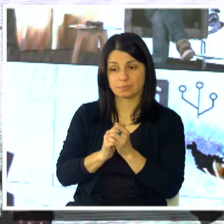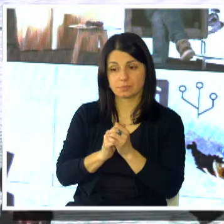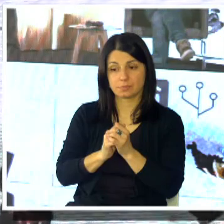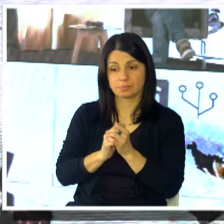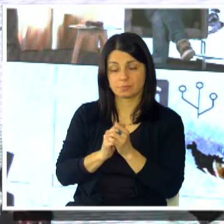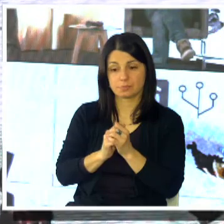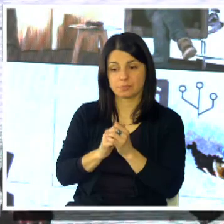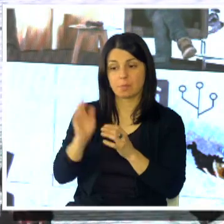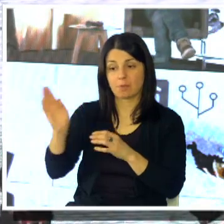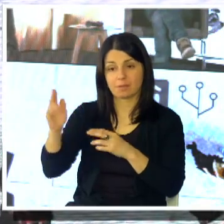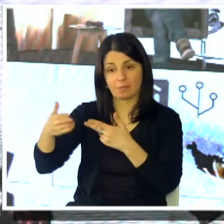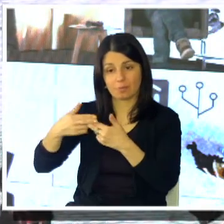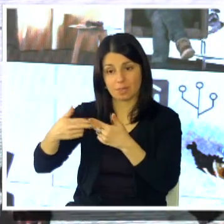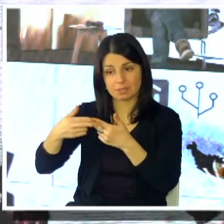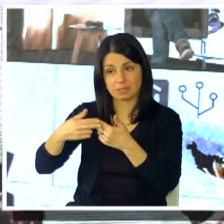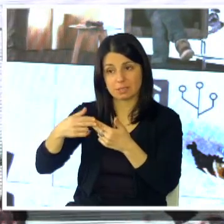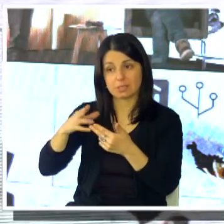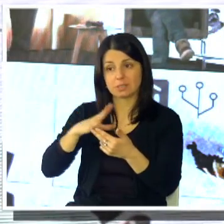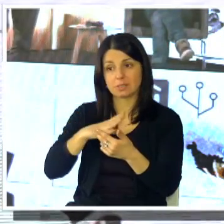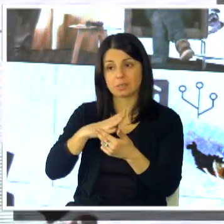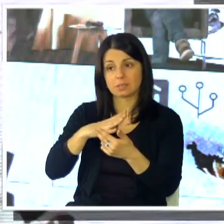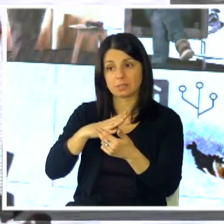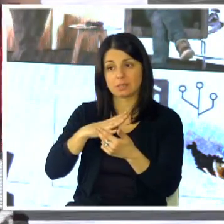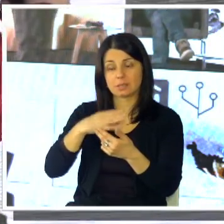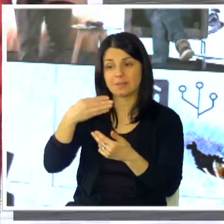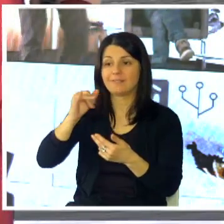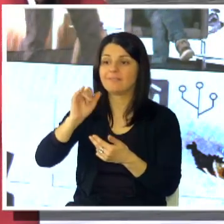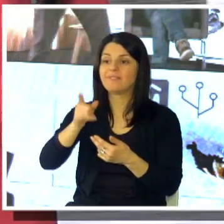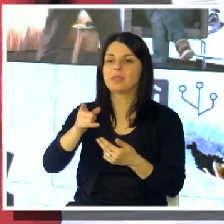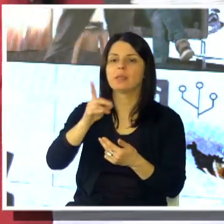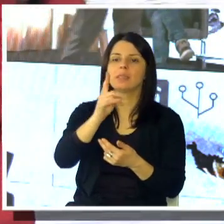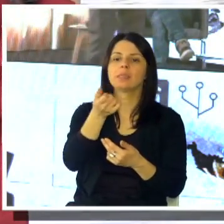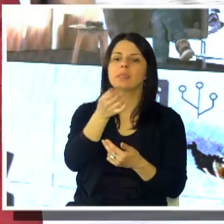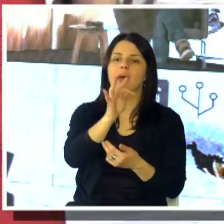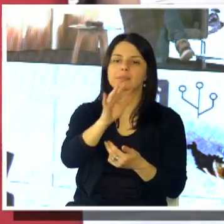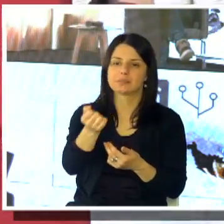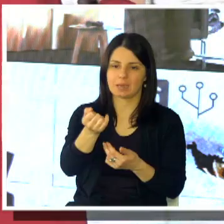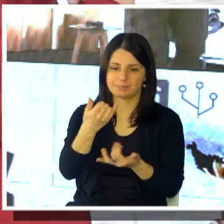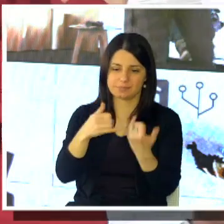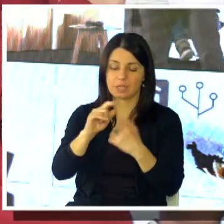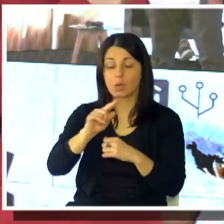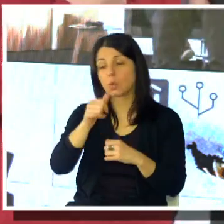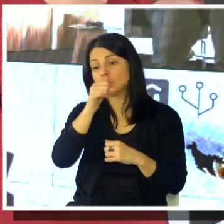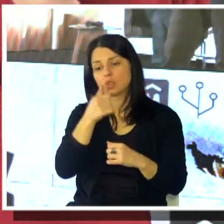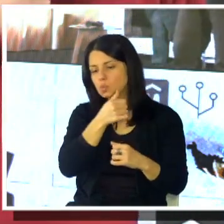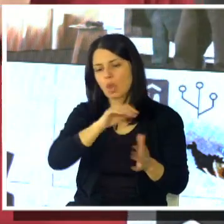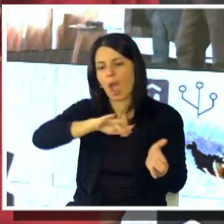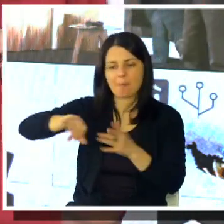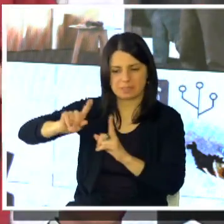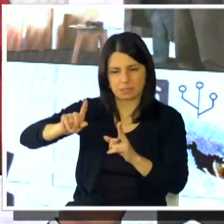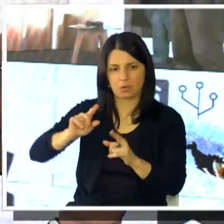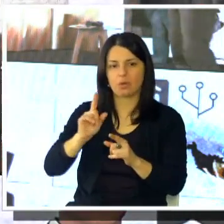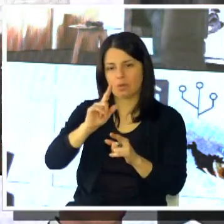de plataformas, tenemos la de Big Data, no es una solución aparte, no es